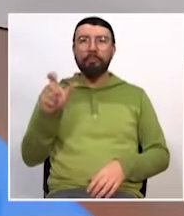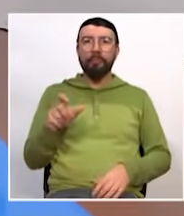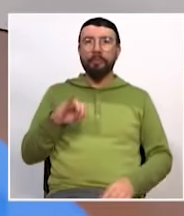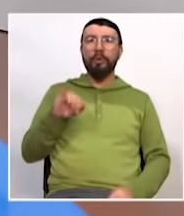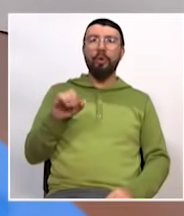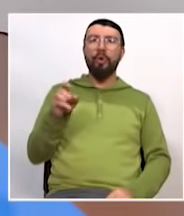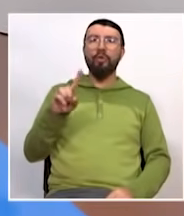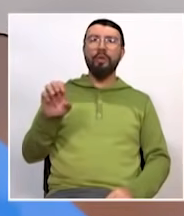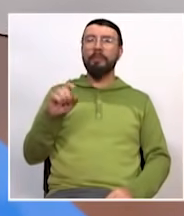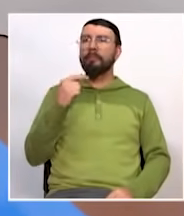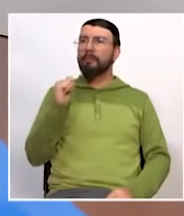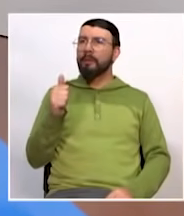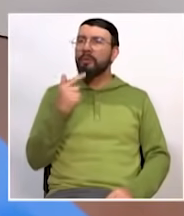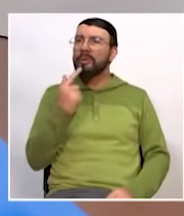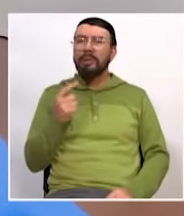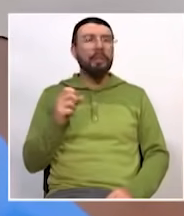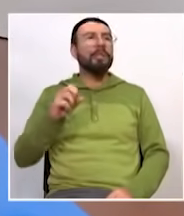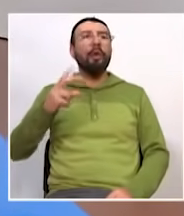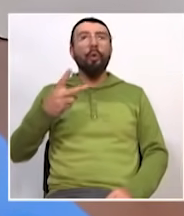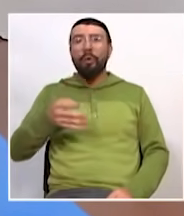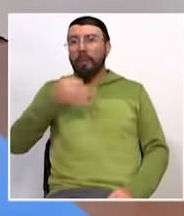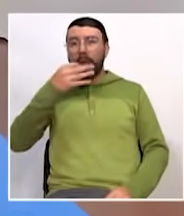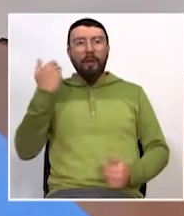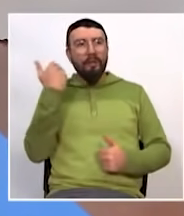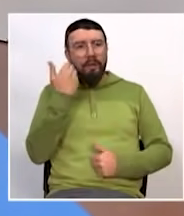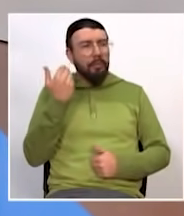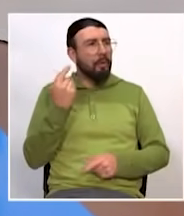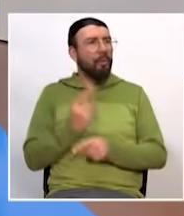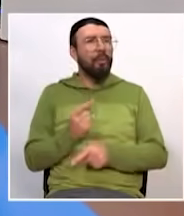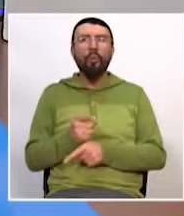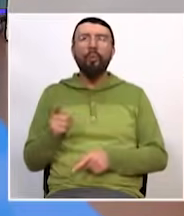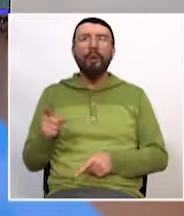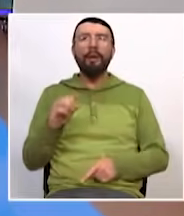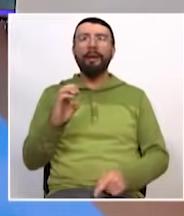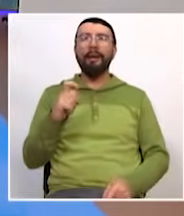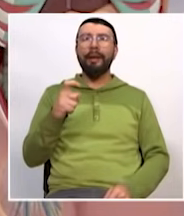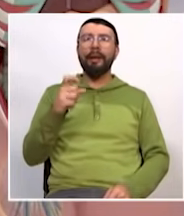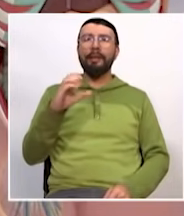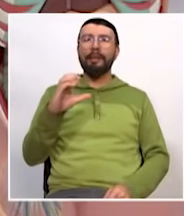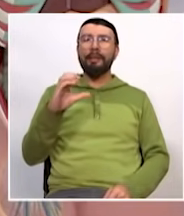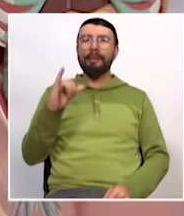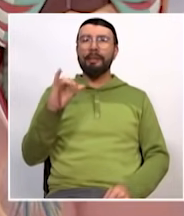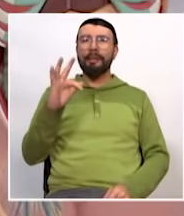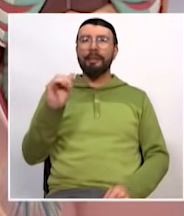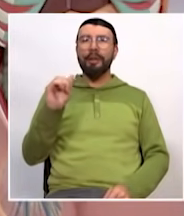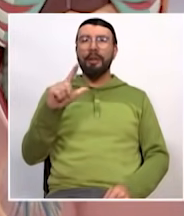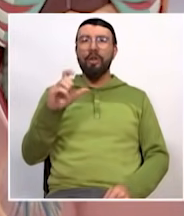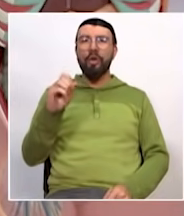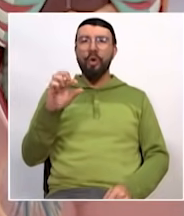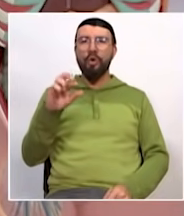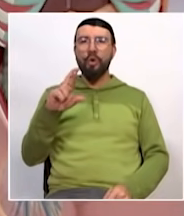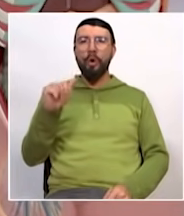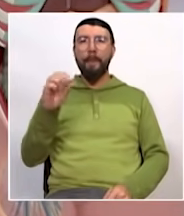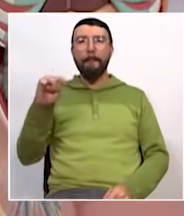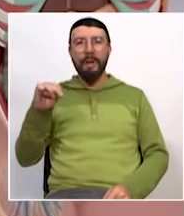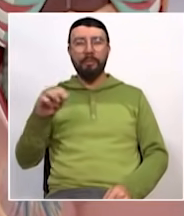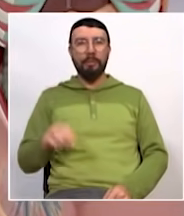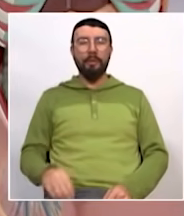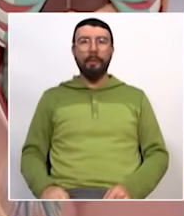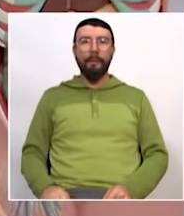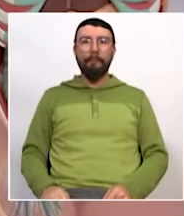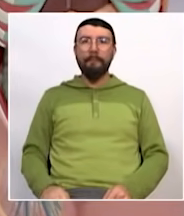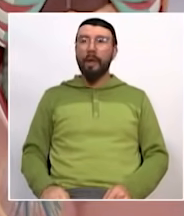efectos secundarios del éxito lo plano bien cierto con un tema para el cual yo respeto